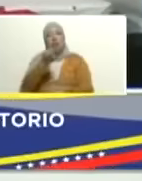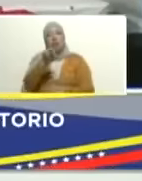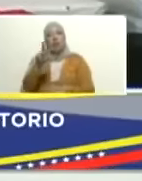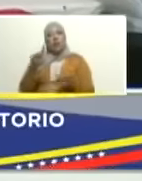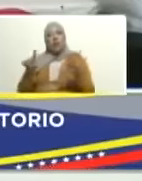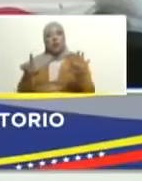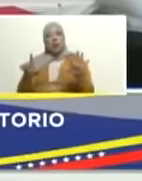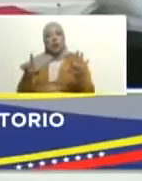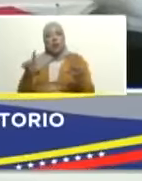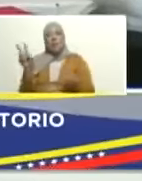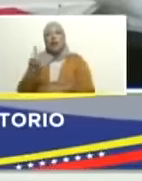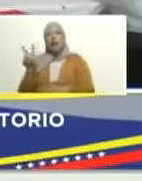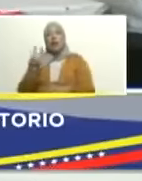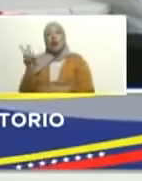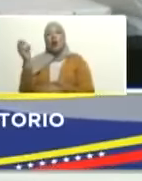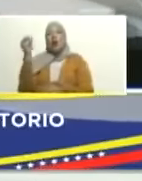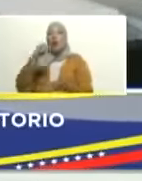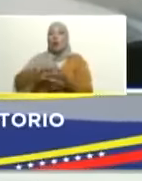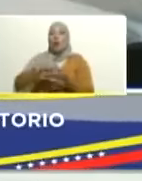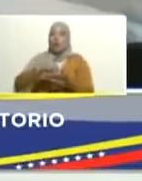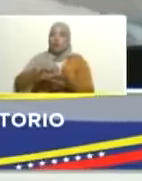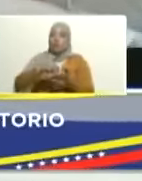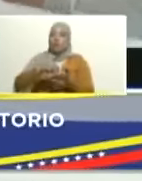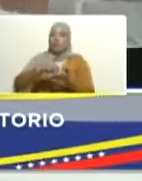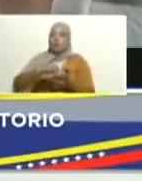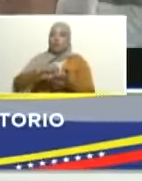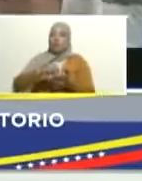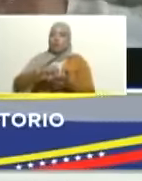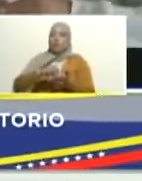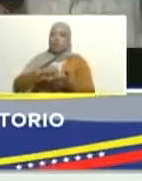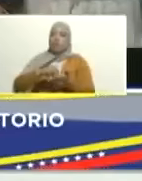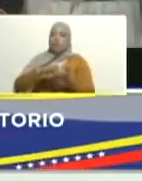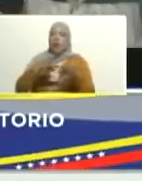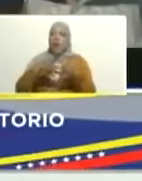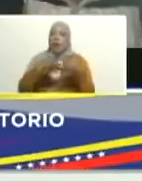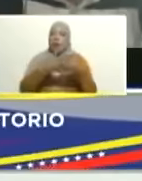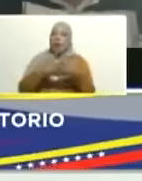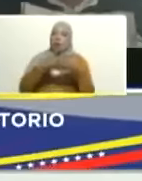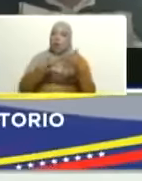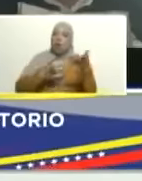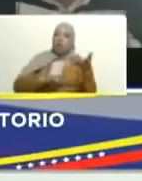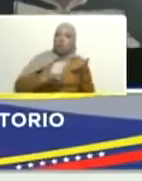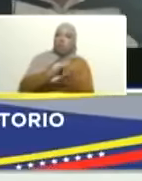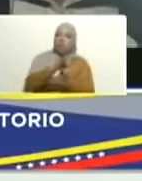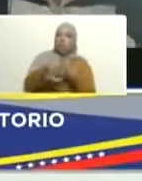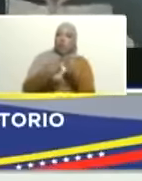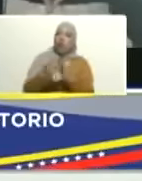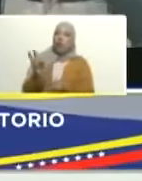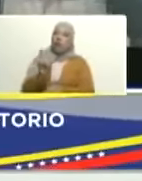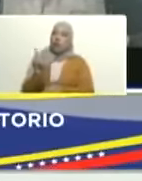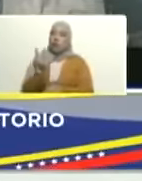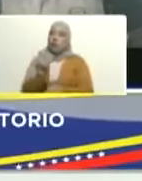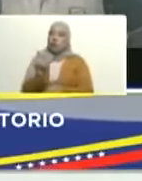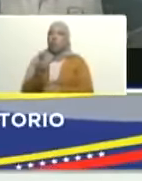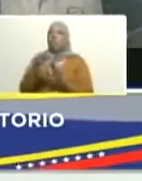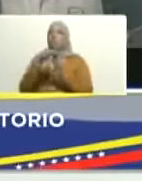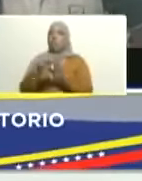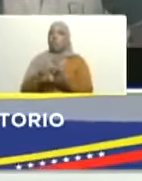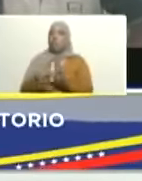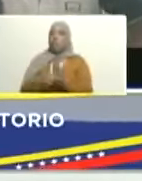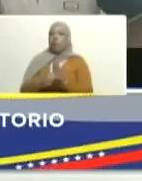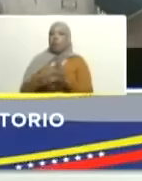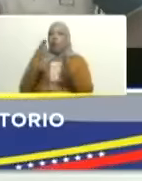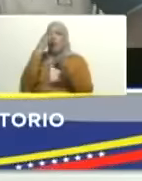126 venezolanos de los Estados Unidos en cumplimiento estricto